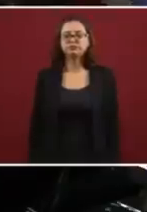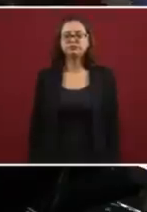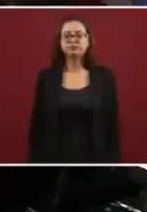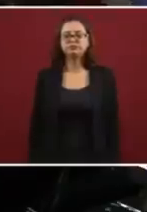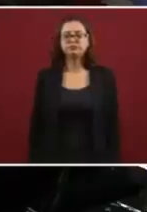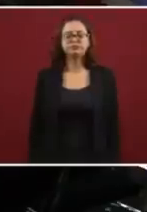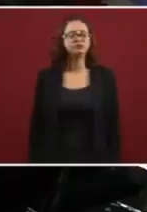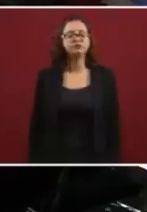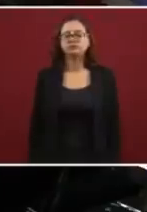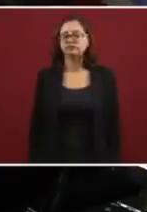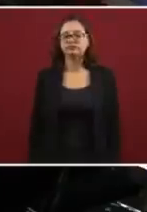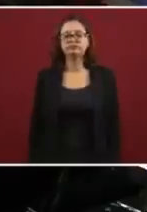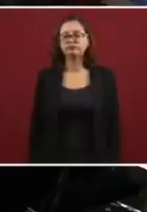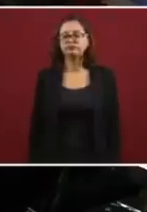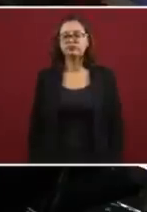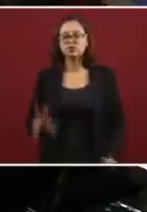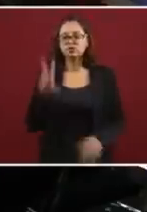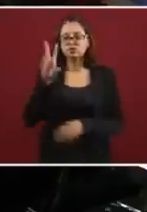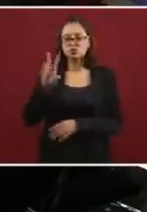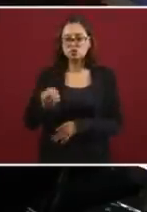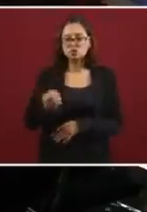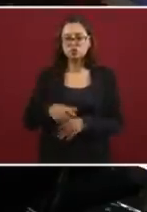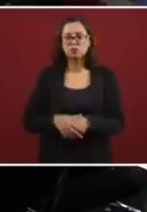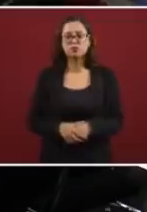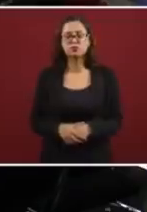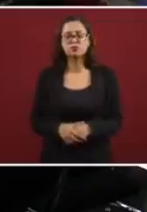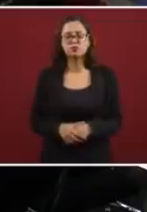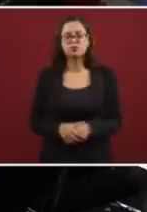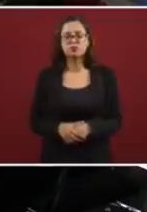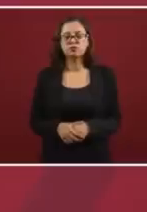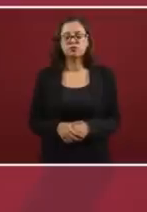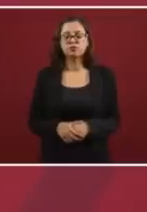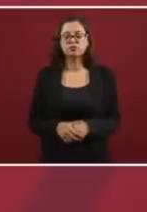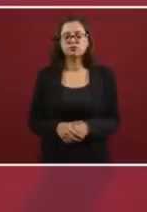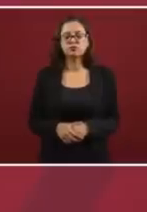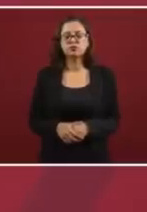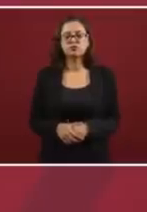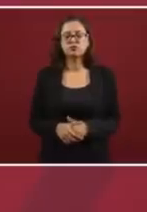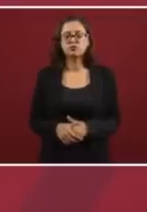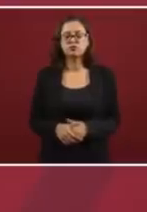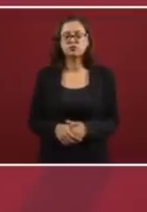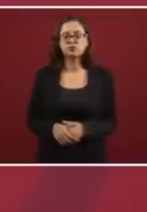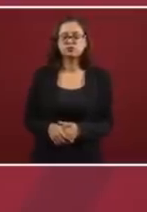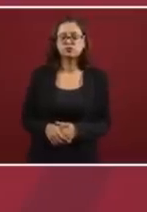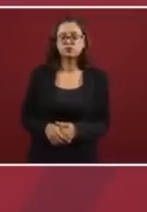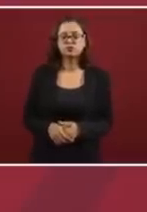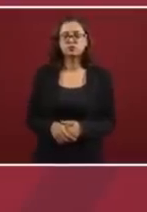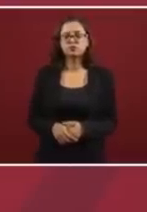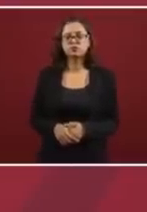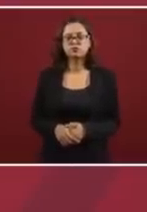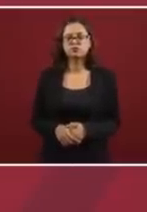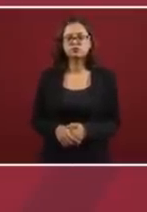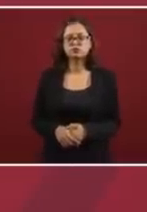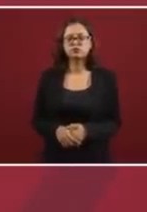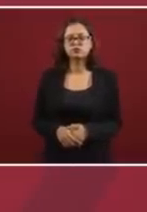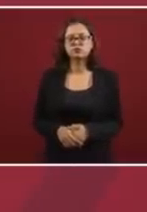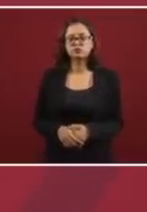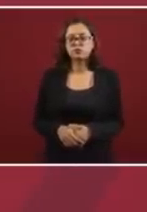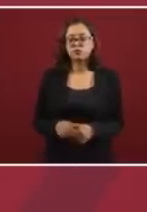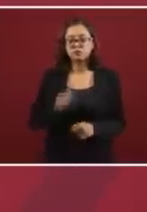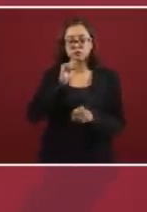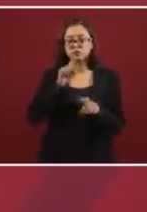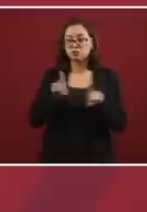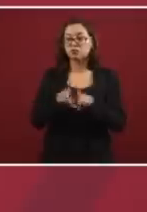no hoy y tampoco este los que perdieron la vida ayer